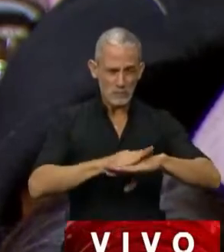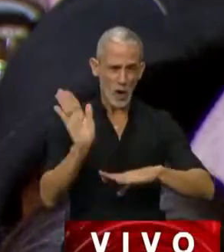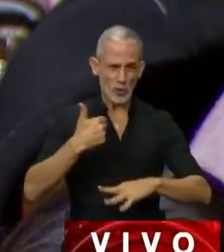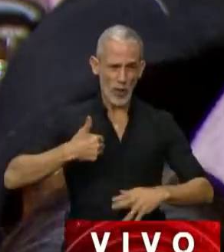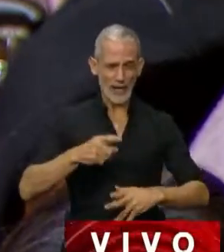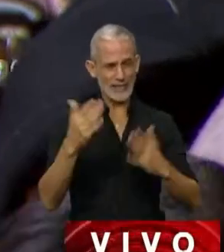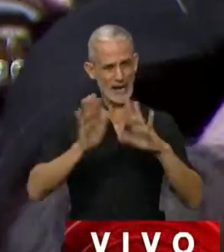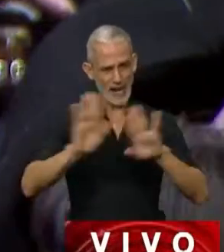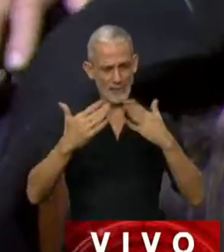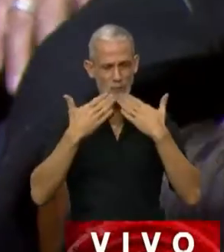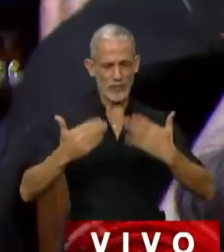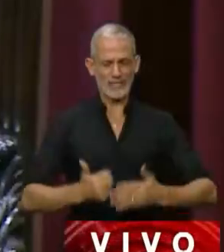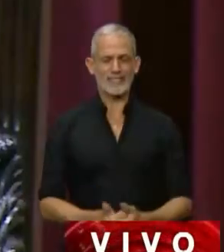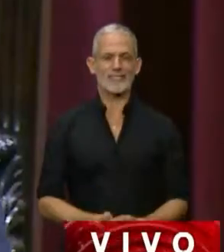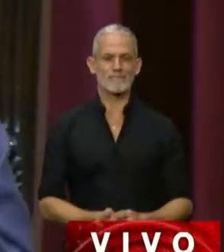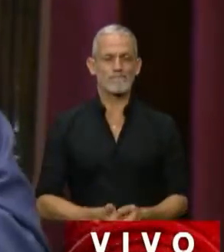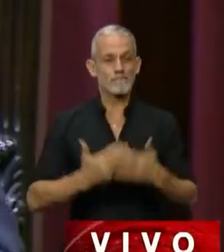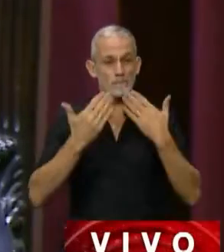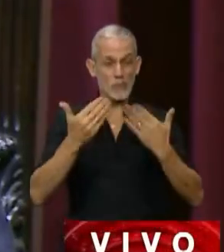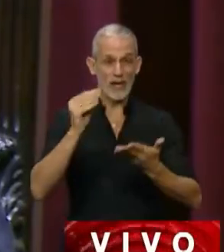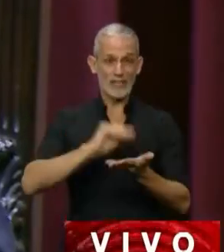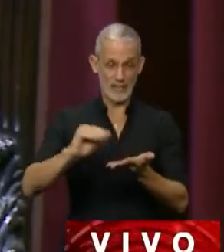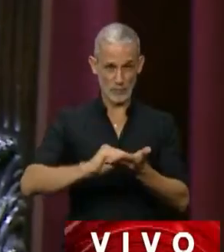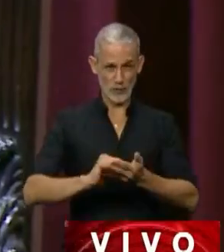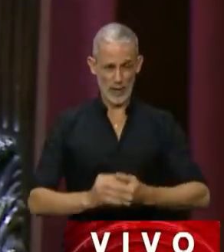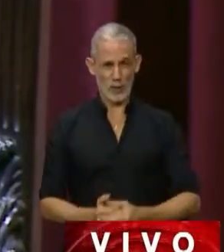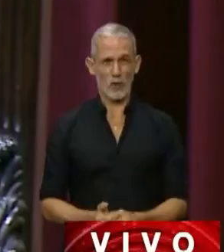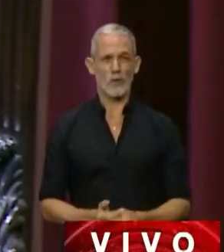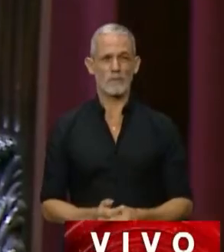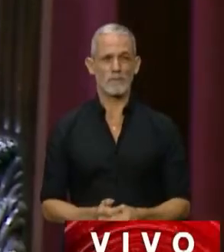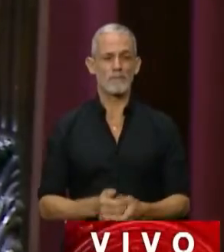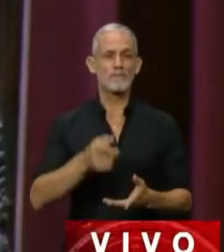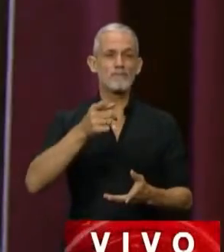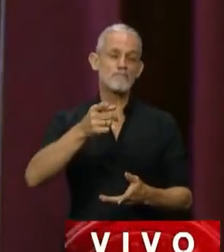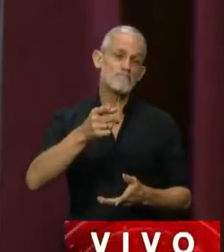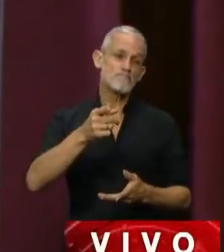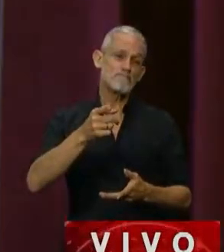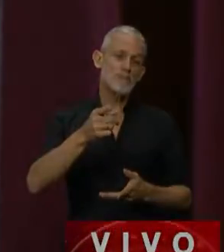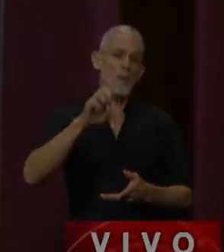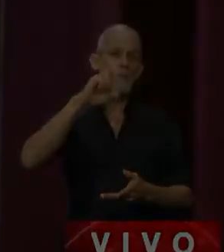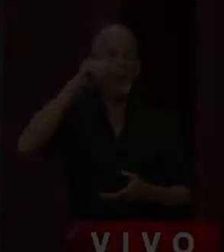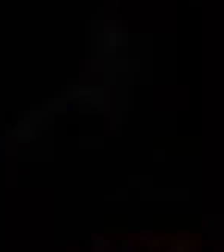más, señor presidente. Muchas gracias. Muchas gracias, diputado Ponce.